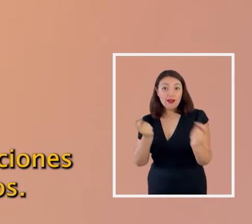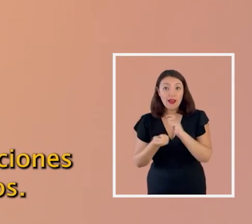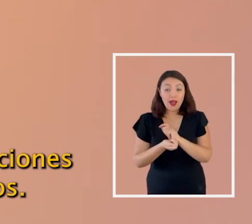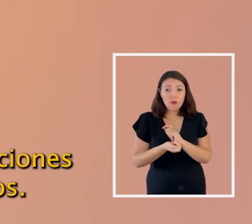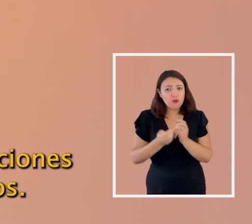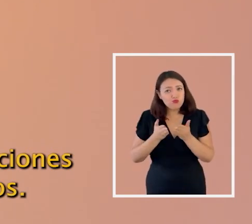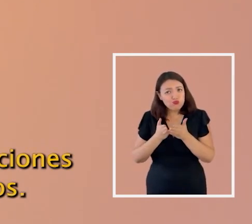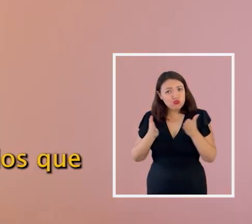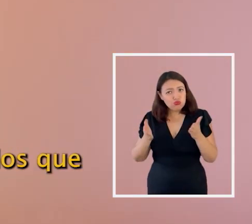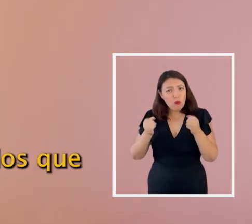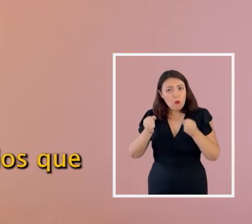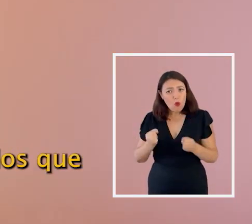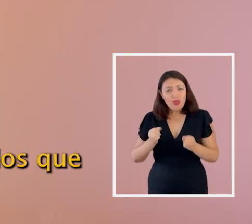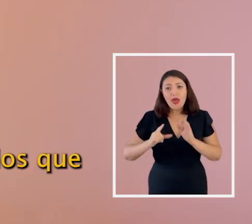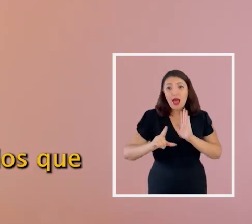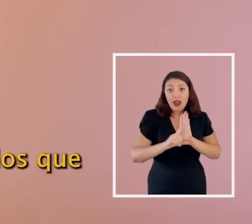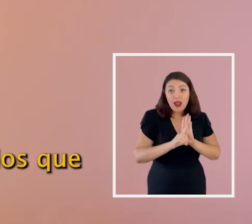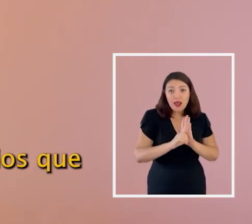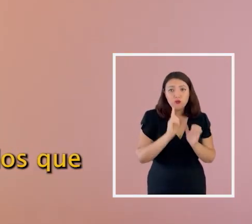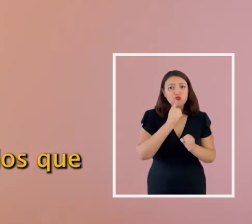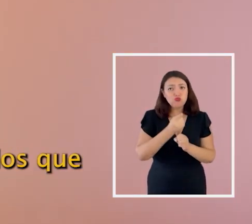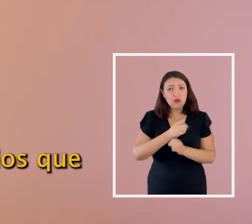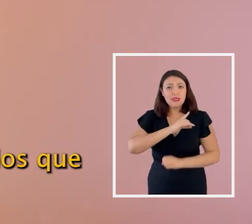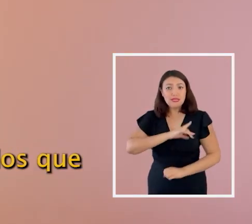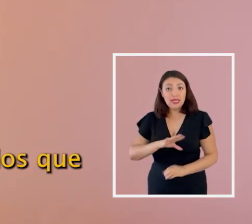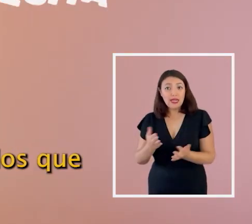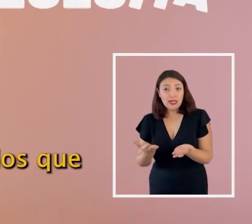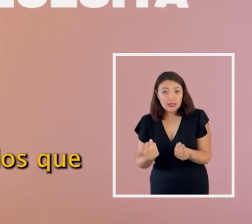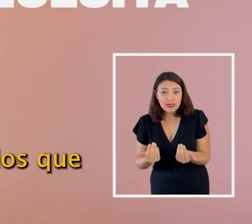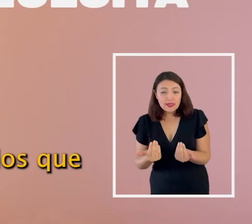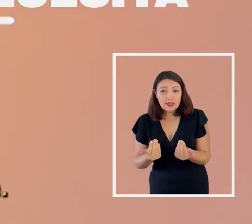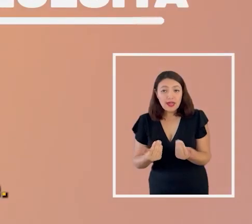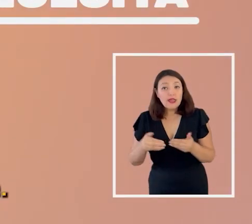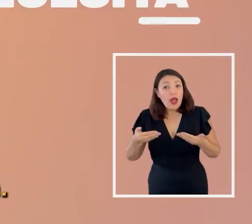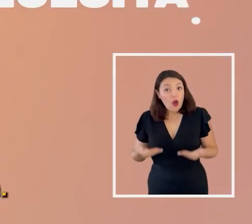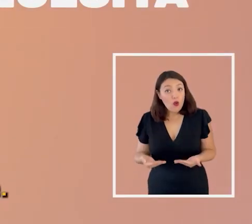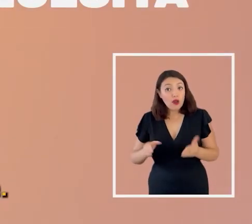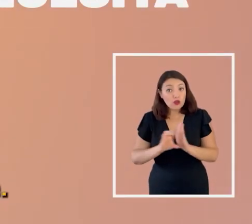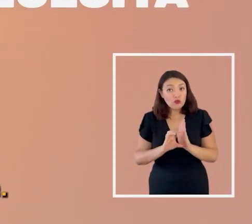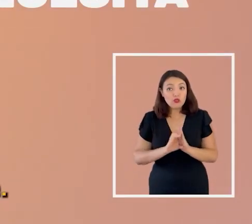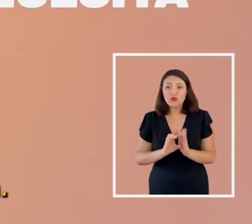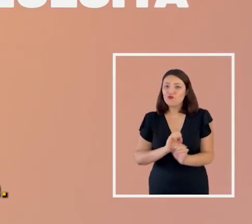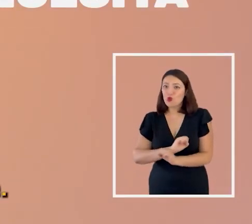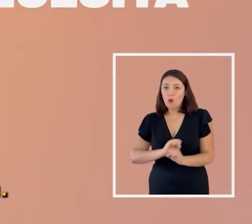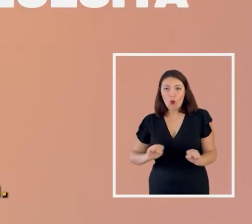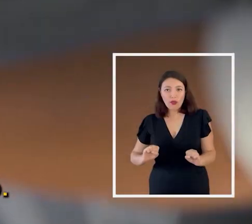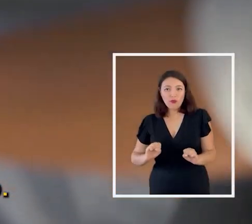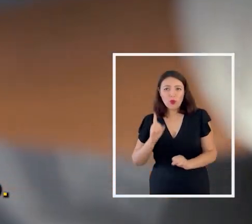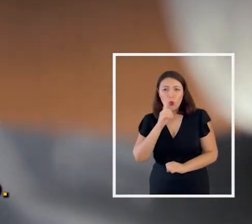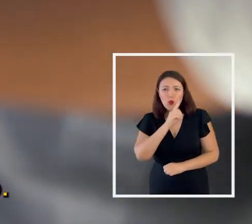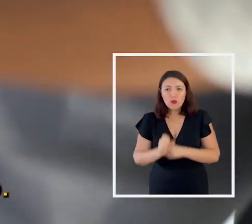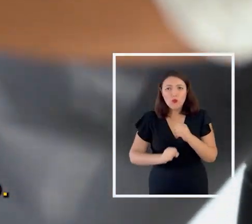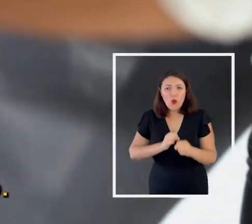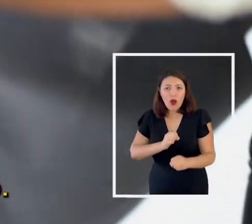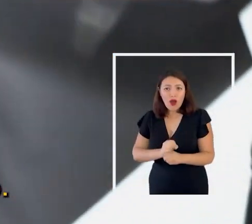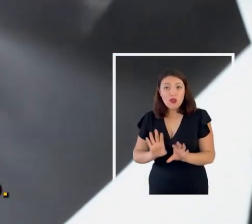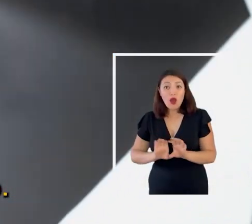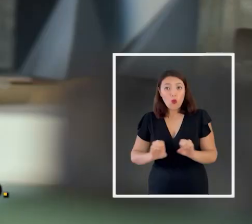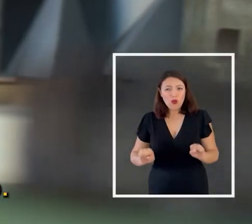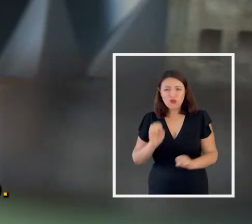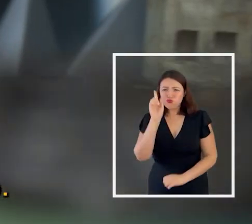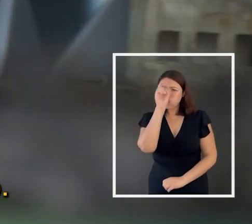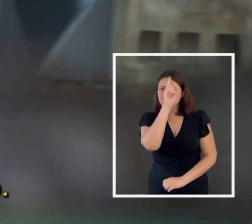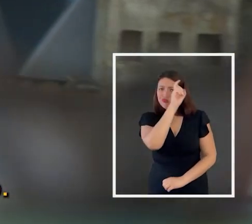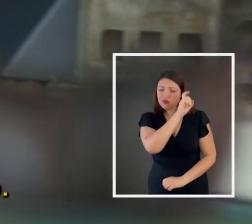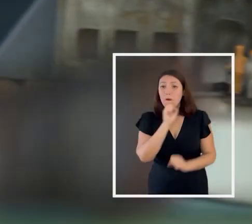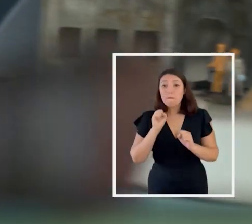adapten con agilidad a los cambios y abra las puertas para legislar los cambios que chile necesita y que el actual Constitución impide los últimos años ha sido